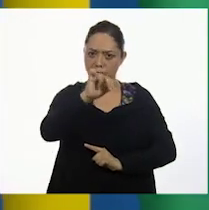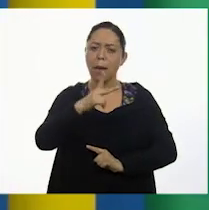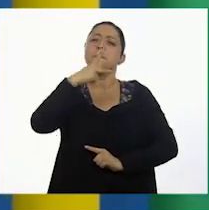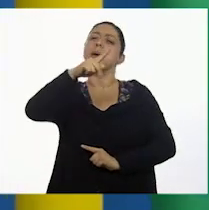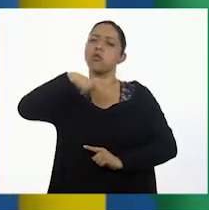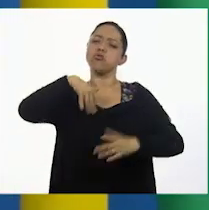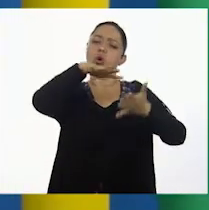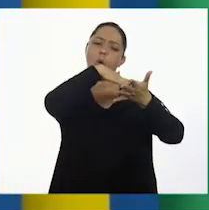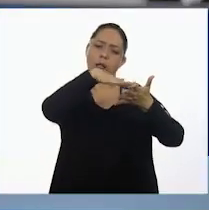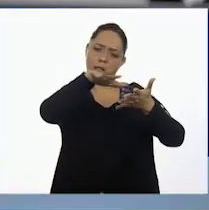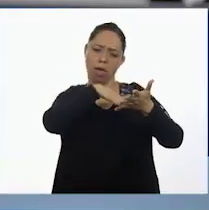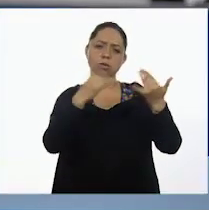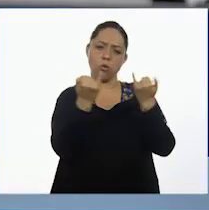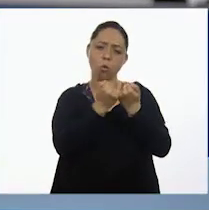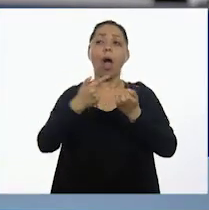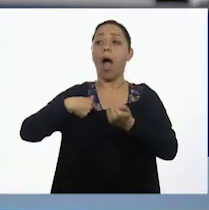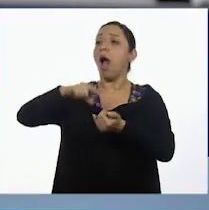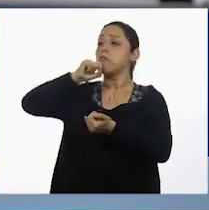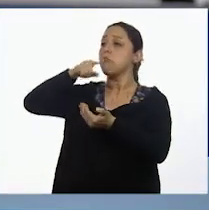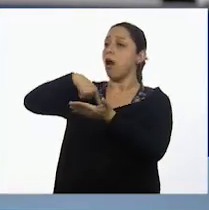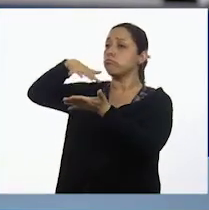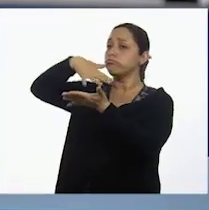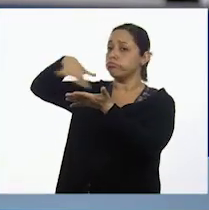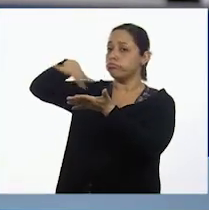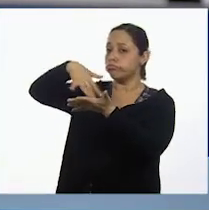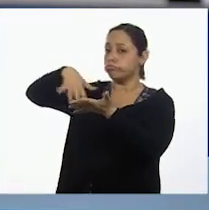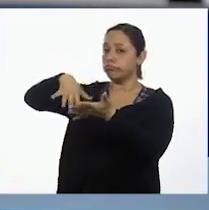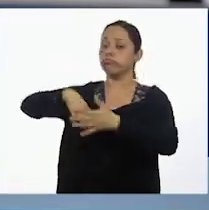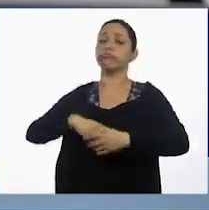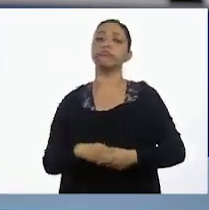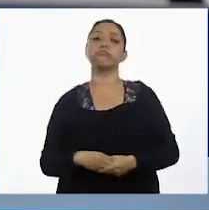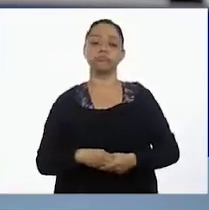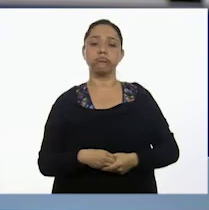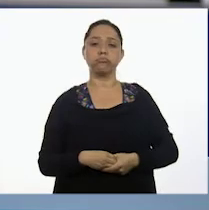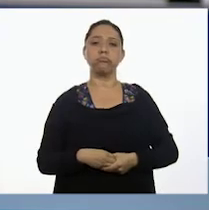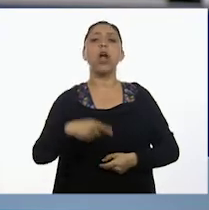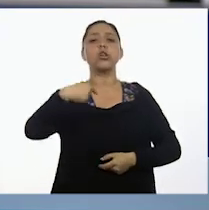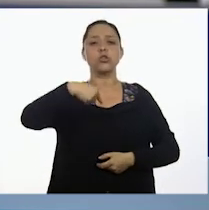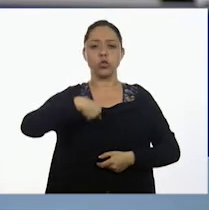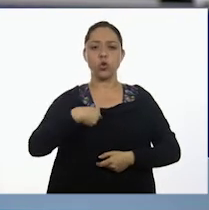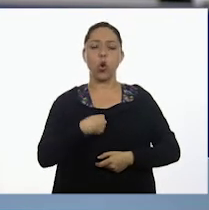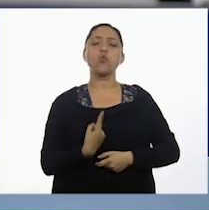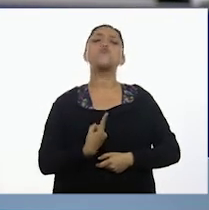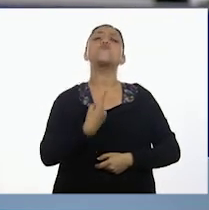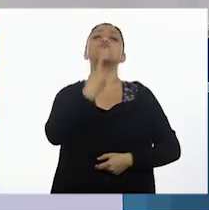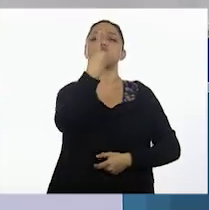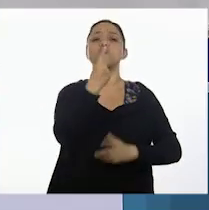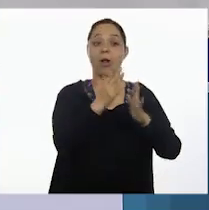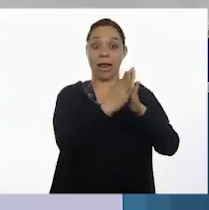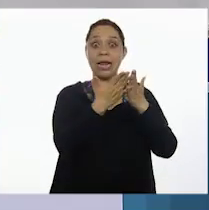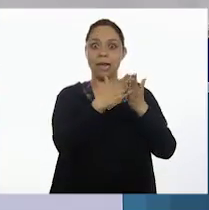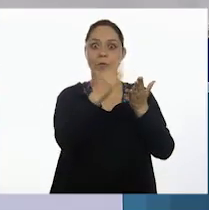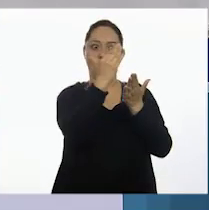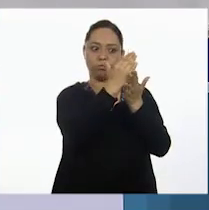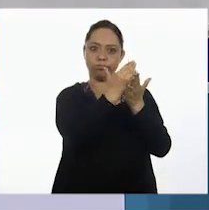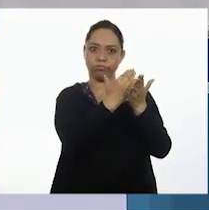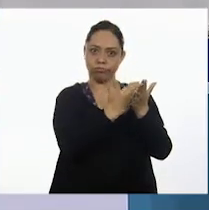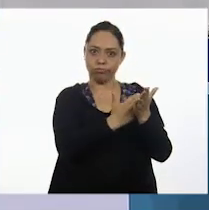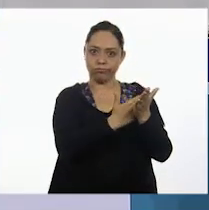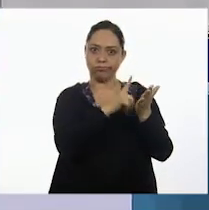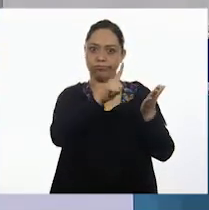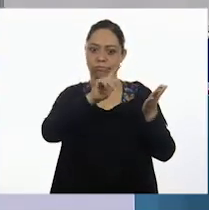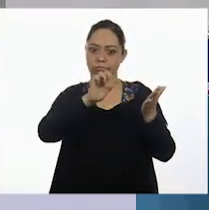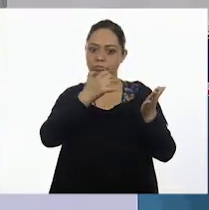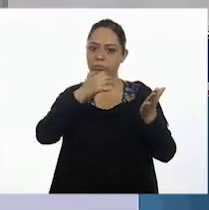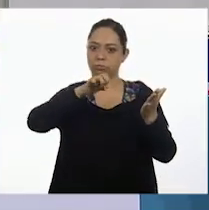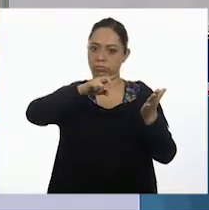leído algunas. Sí, yo también. De hecho, tengo yo un libro de leyendas. Muy bien, en eso